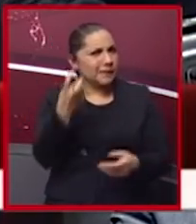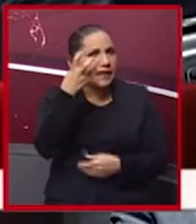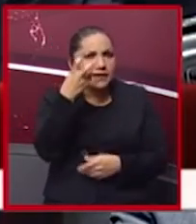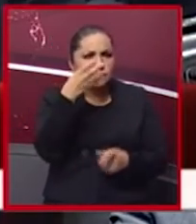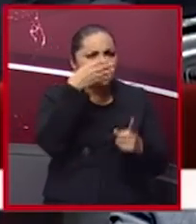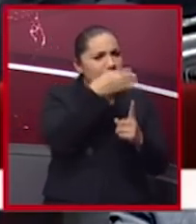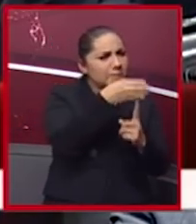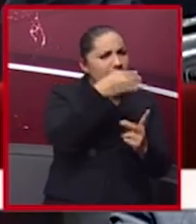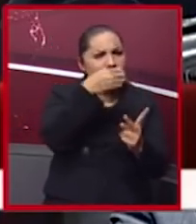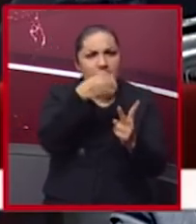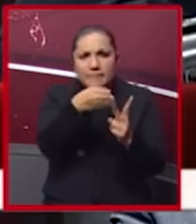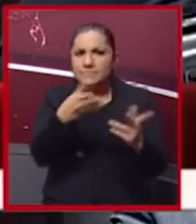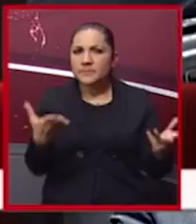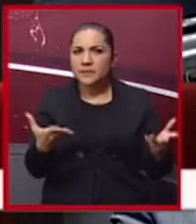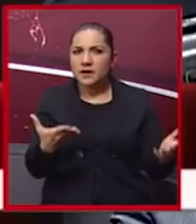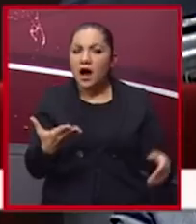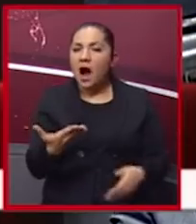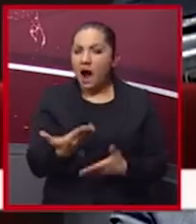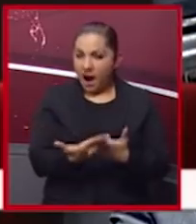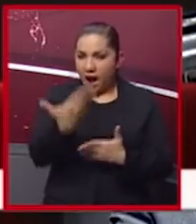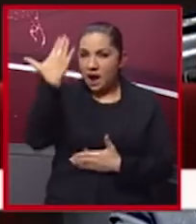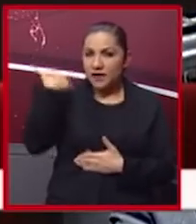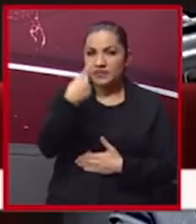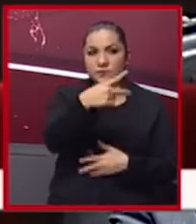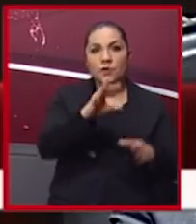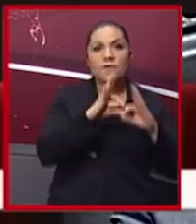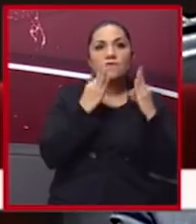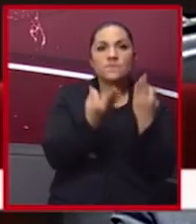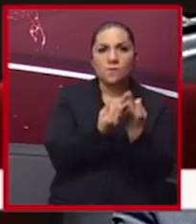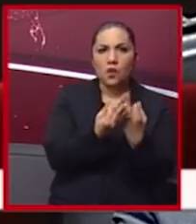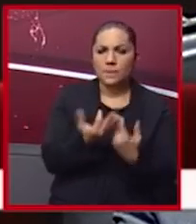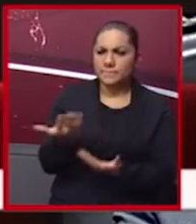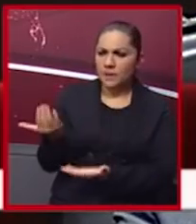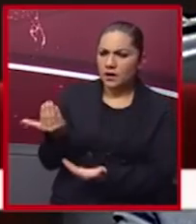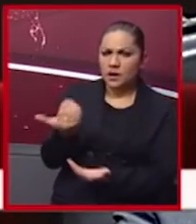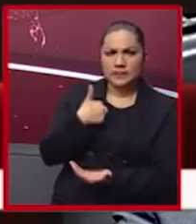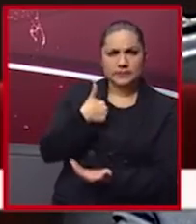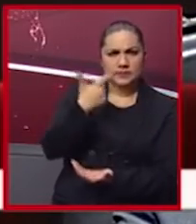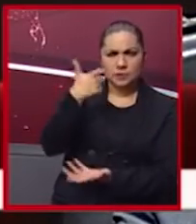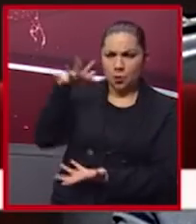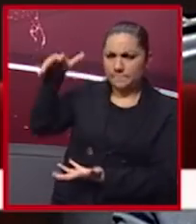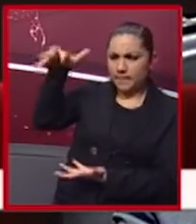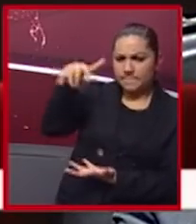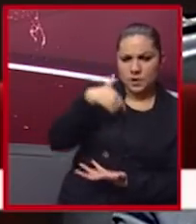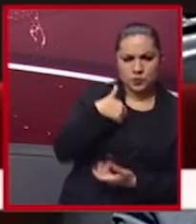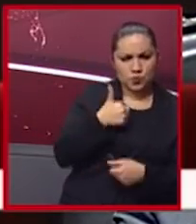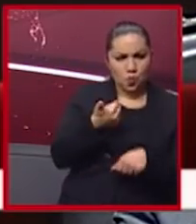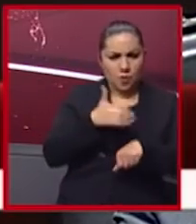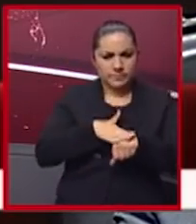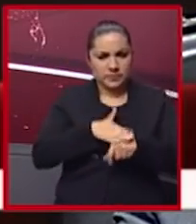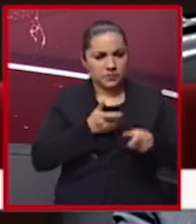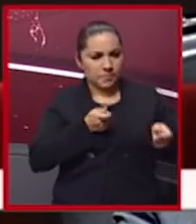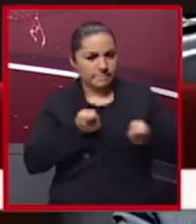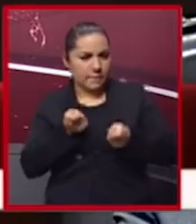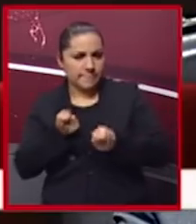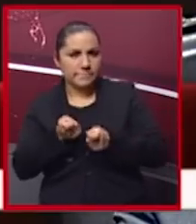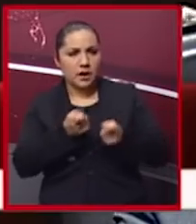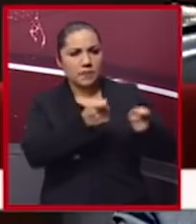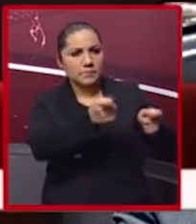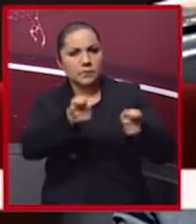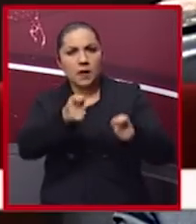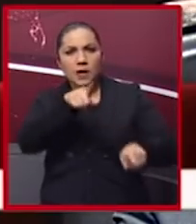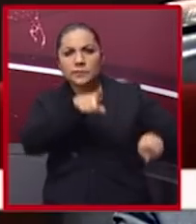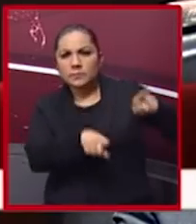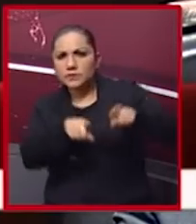ese gigantismo administrativo y ver por la gente más vulnerable y